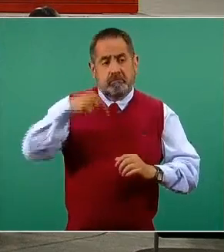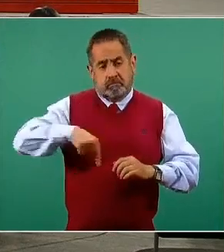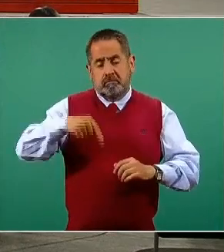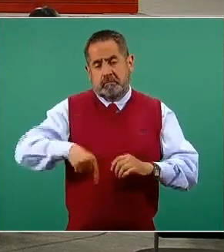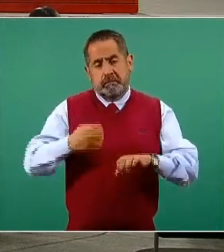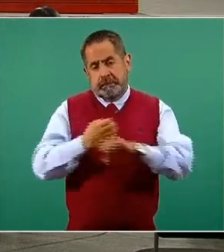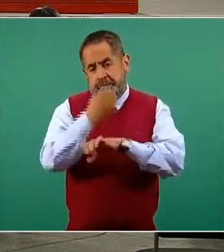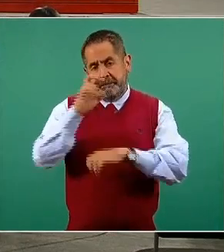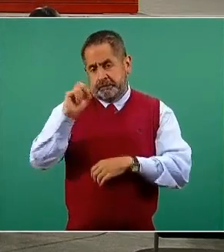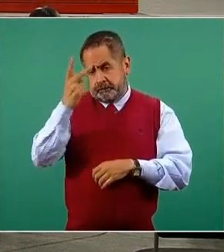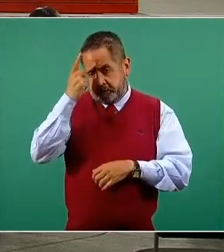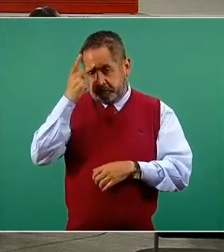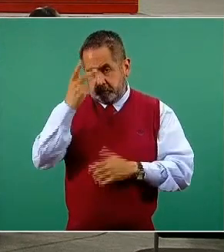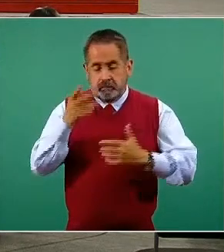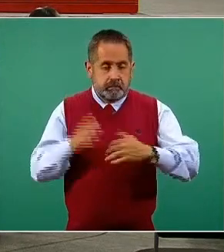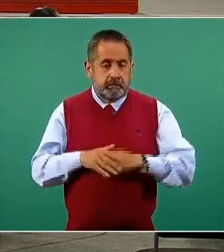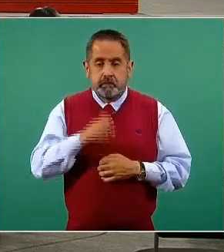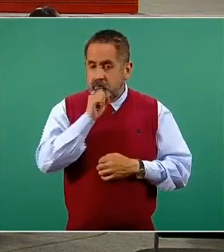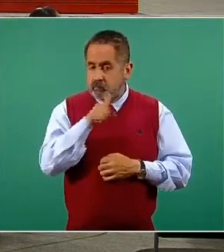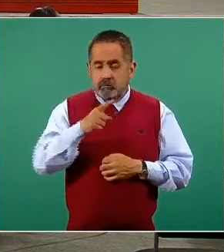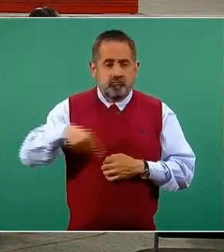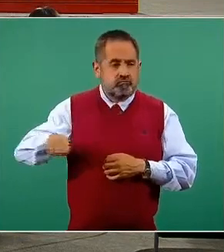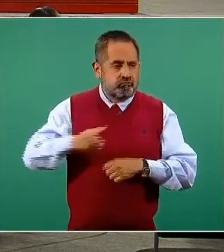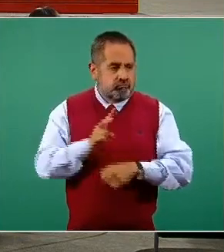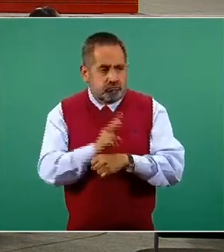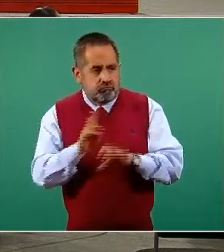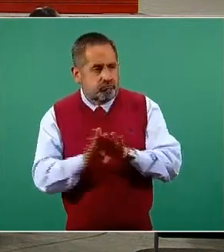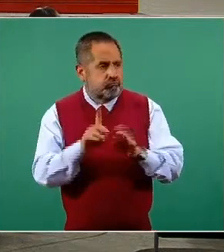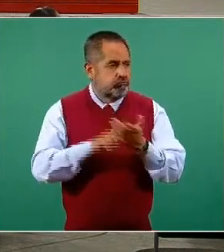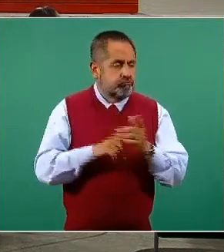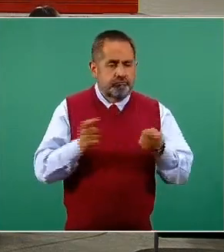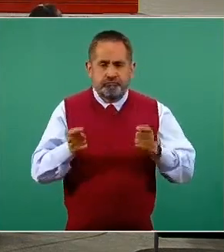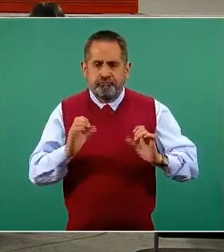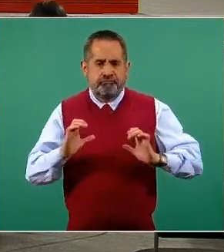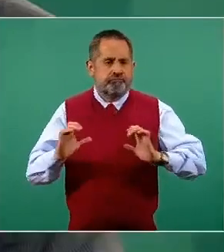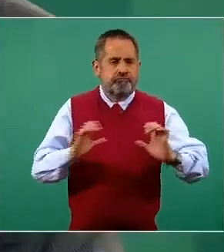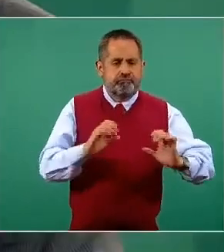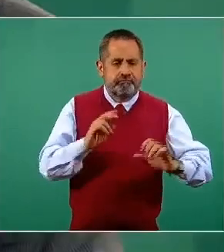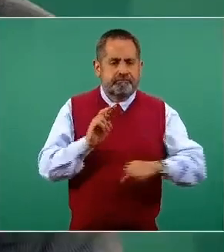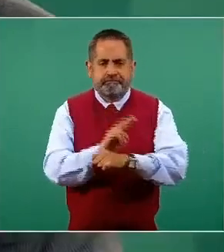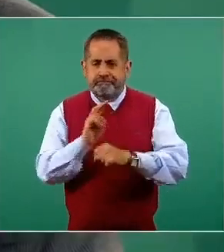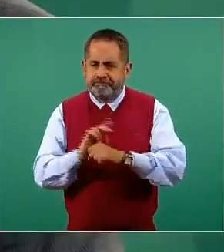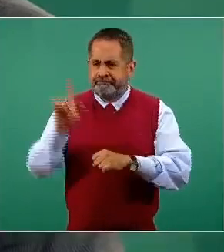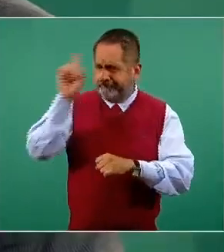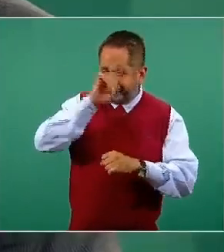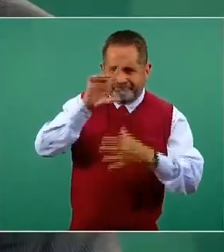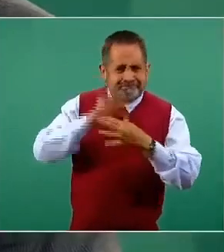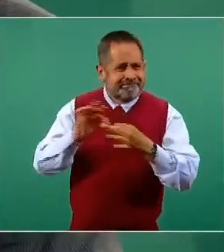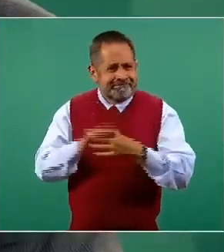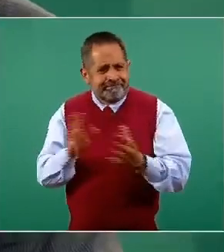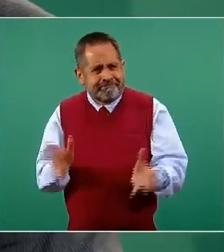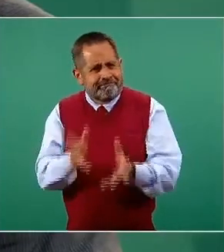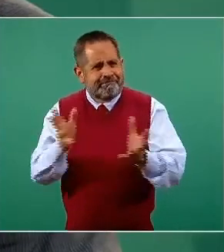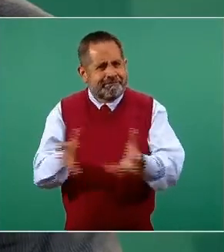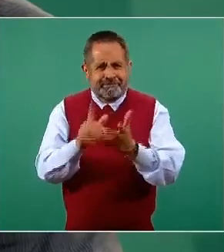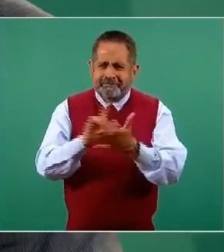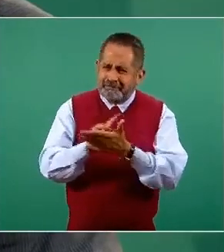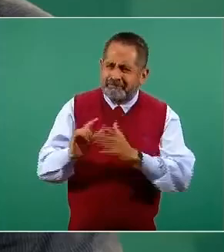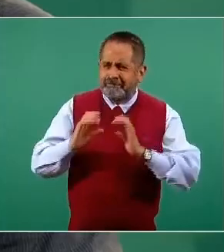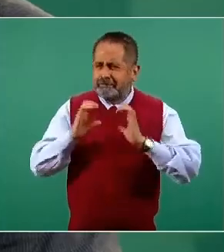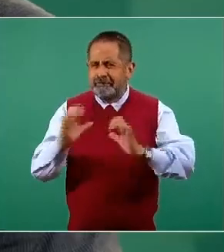también queremos destacar las acciones de vigilancia, control y fomento sanitario, que ha sido un pilar